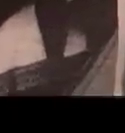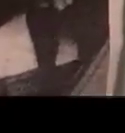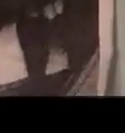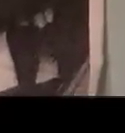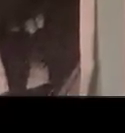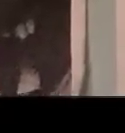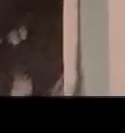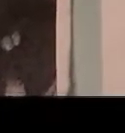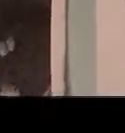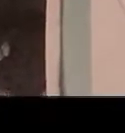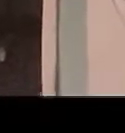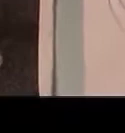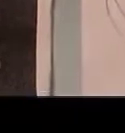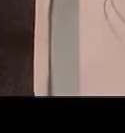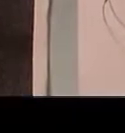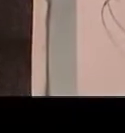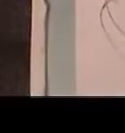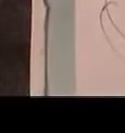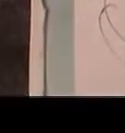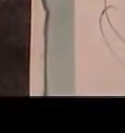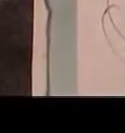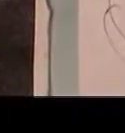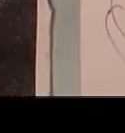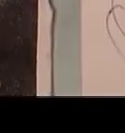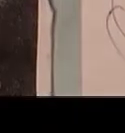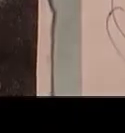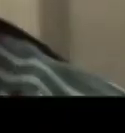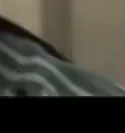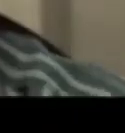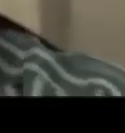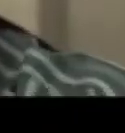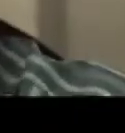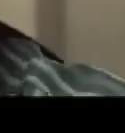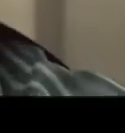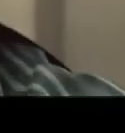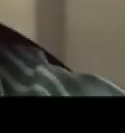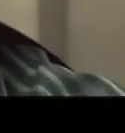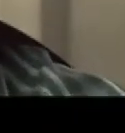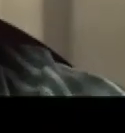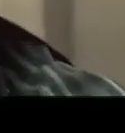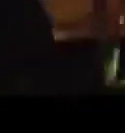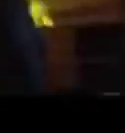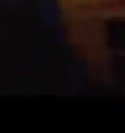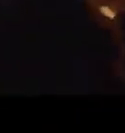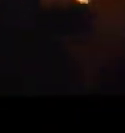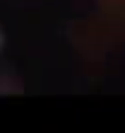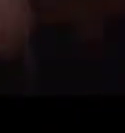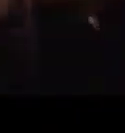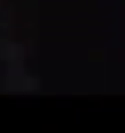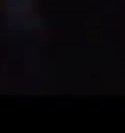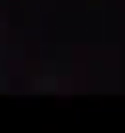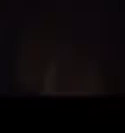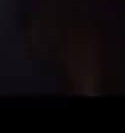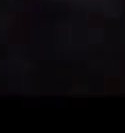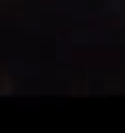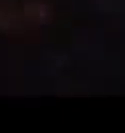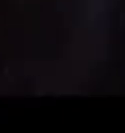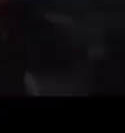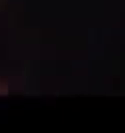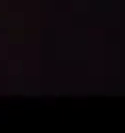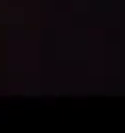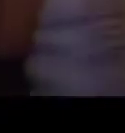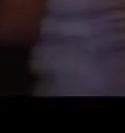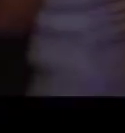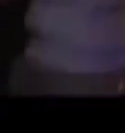Nosotros estuvimos en Nicaragua. En el 69. En el 69. Bueno. Y ahí conocimos a Miller. Sí.